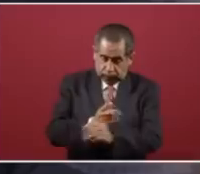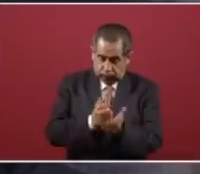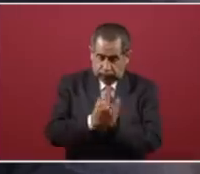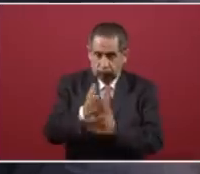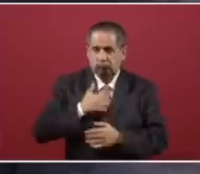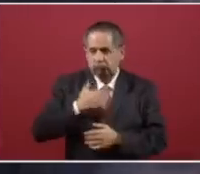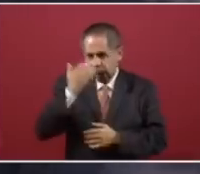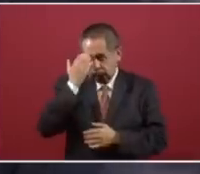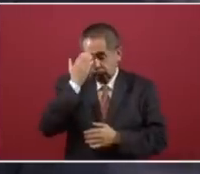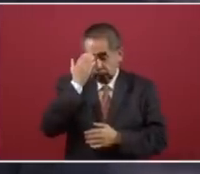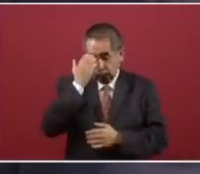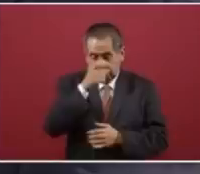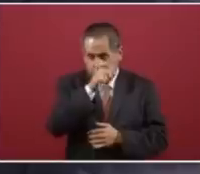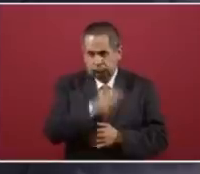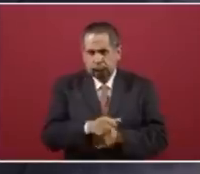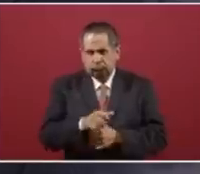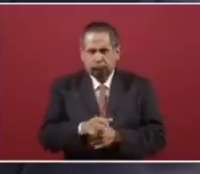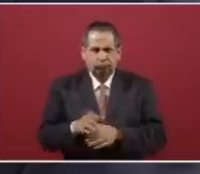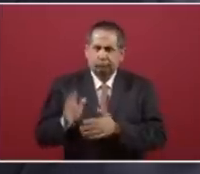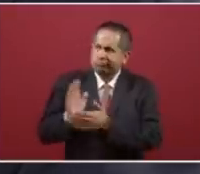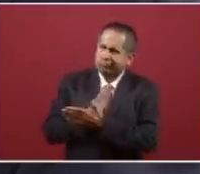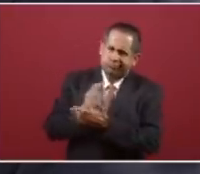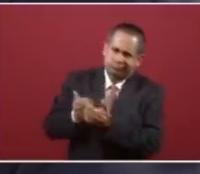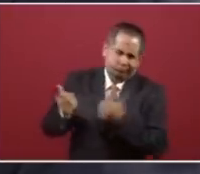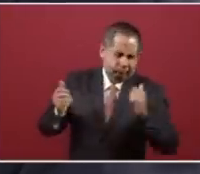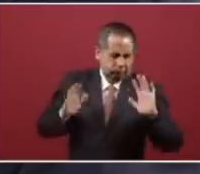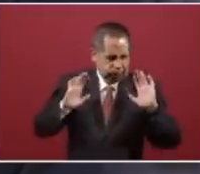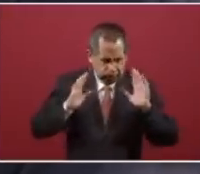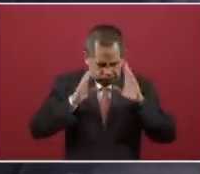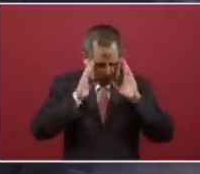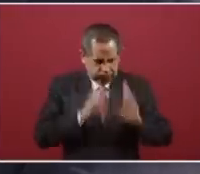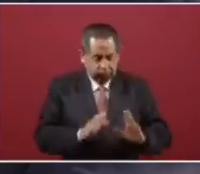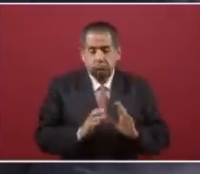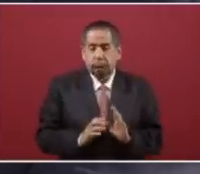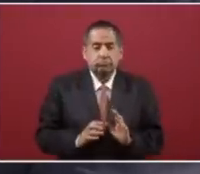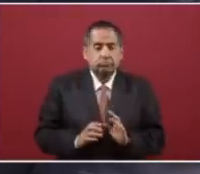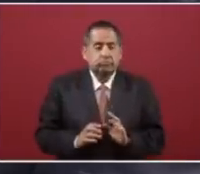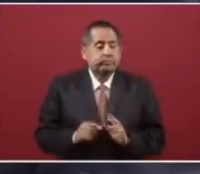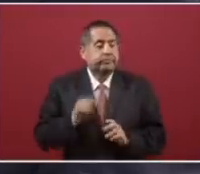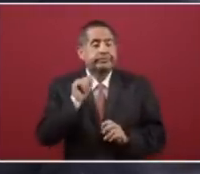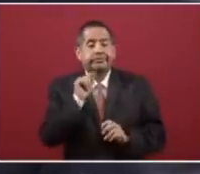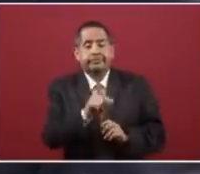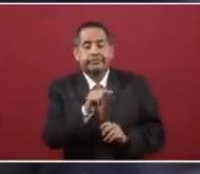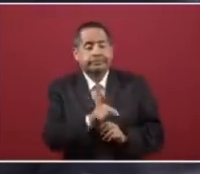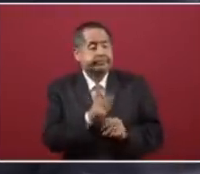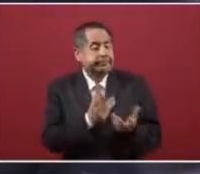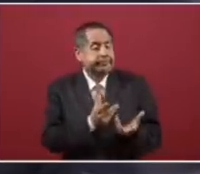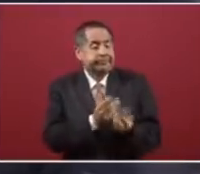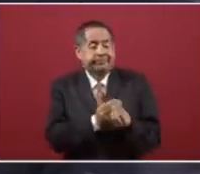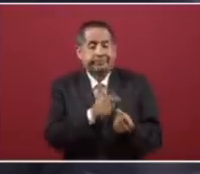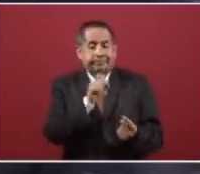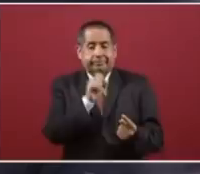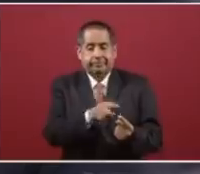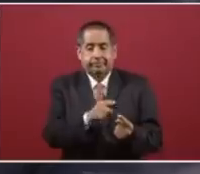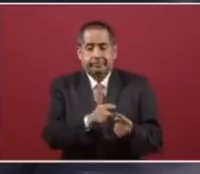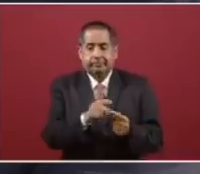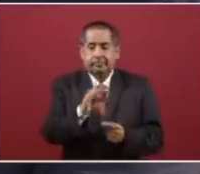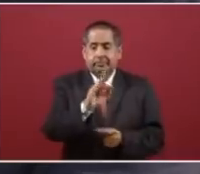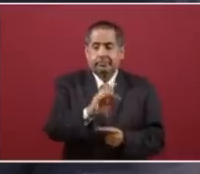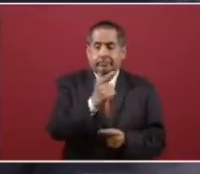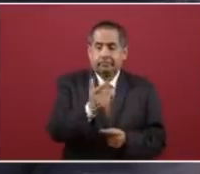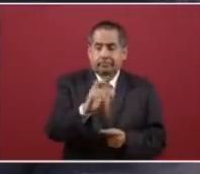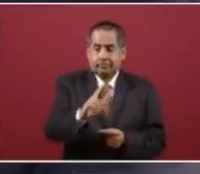conozco va a actuar con independencia porque pertenece a la fiscalía